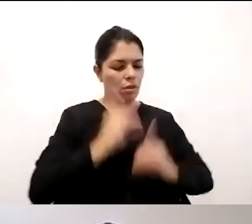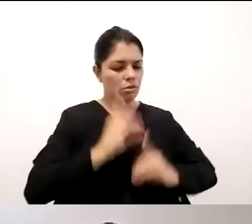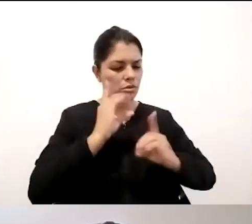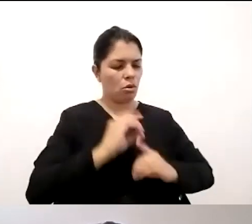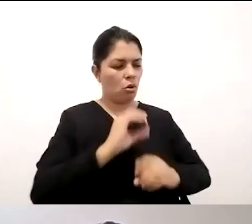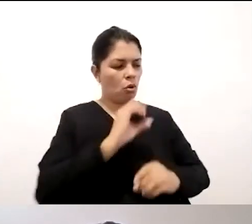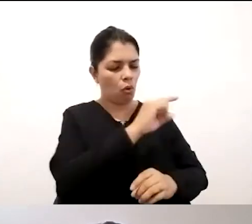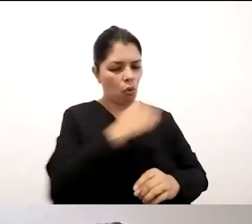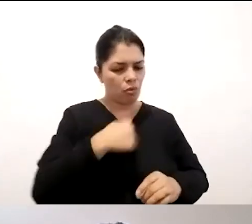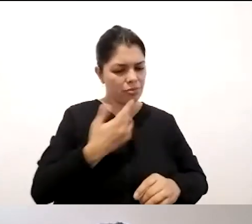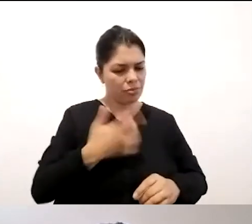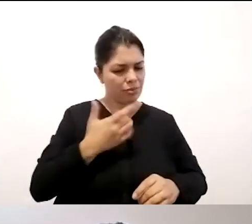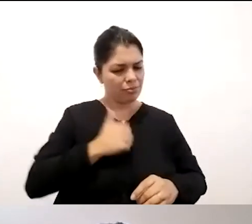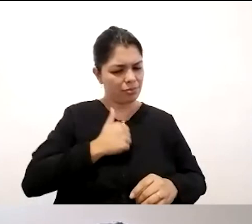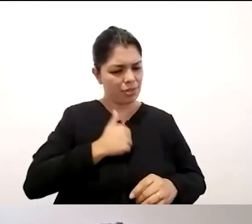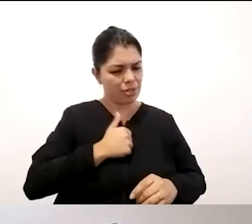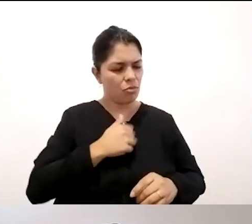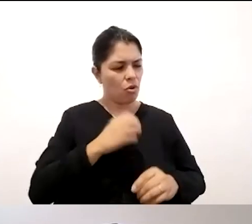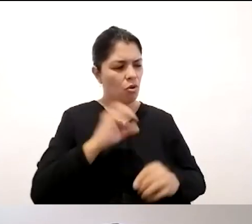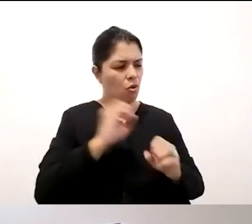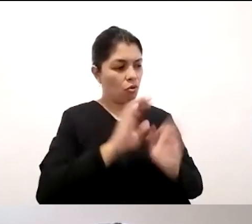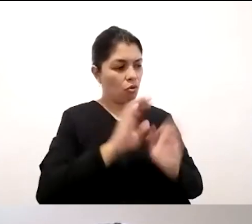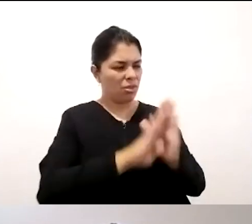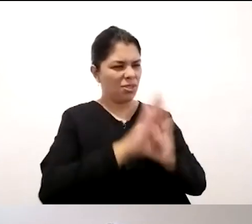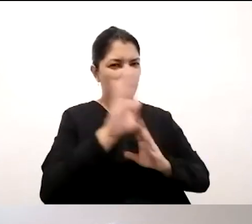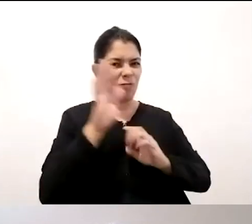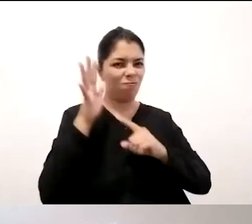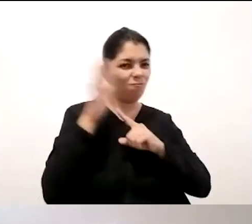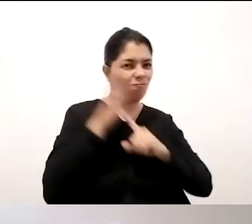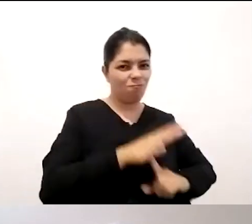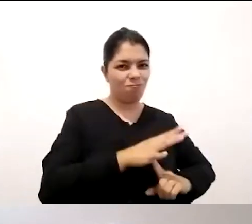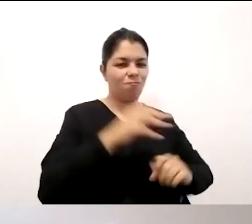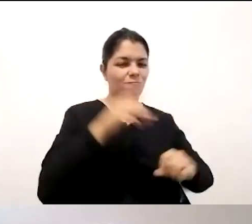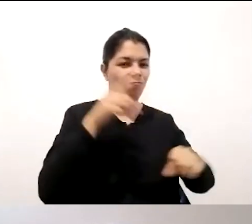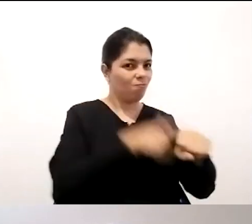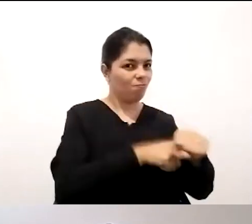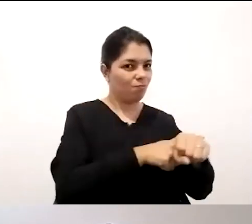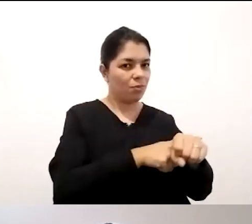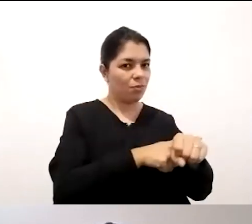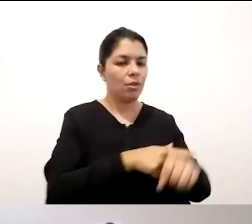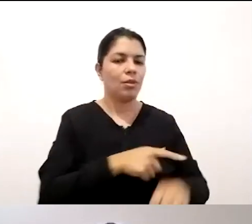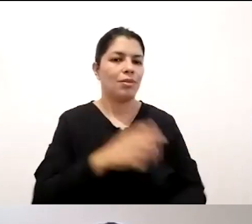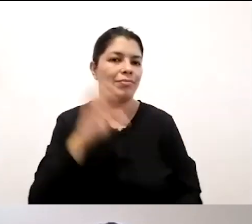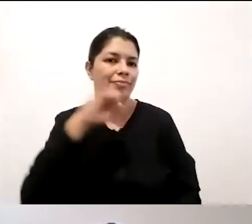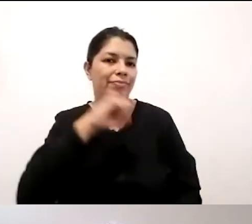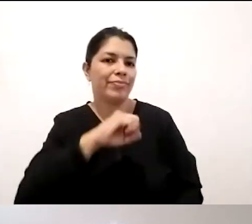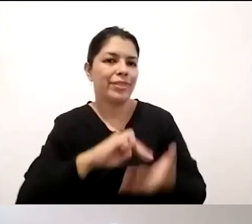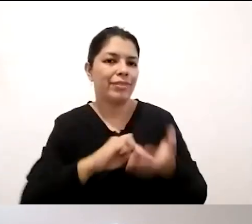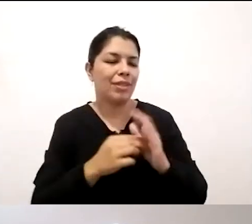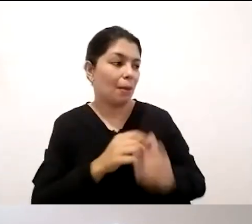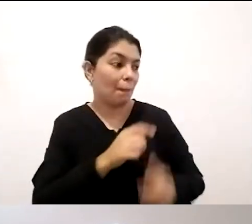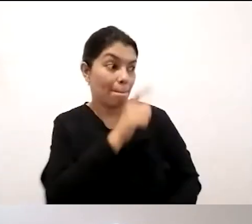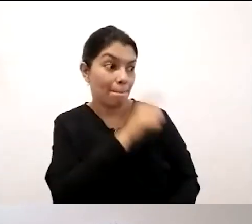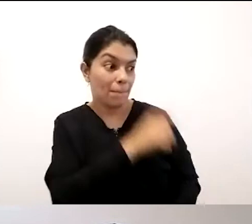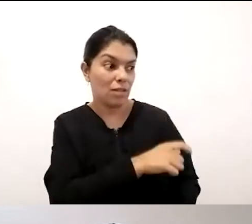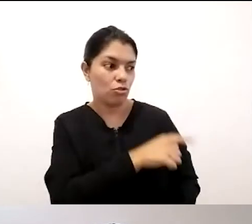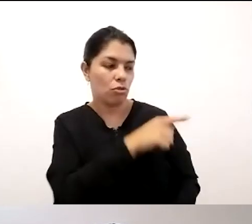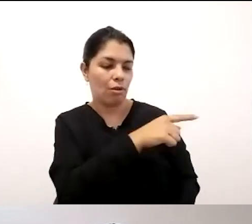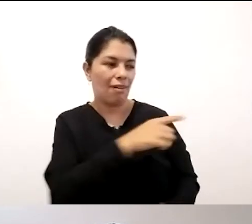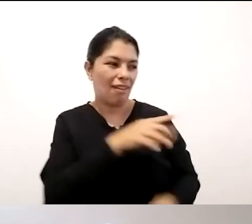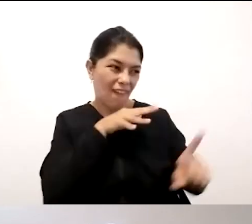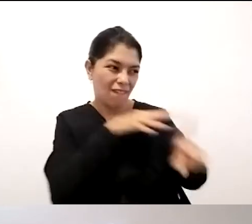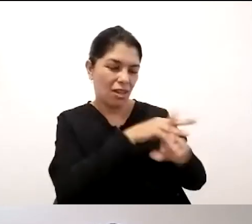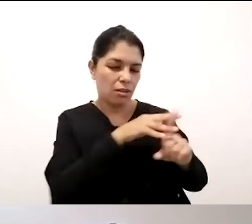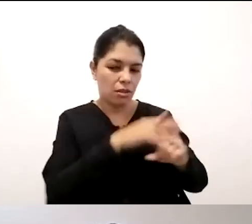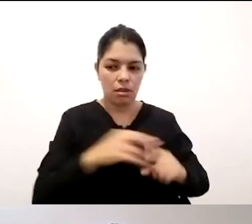el desarrollo personal. En otras palabras, este tipo de violencia busca afectar tanto a la persona que pierde todo su